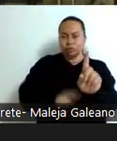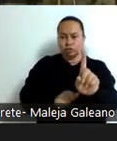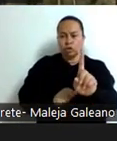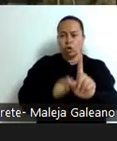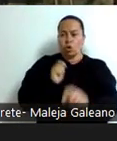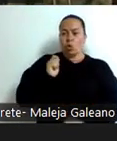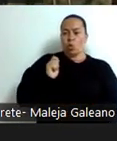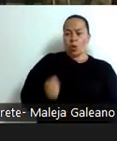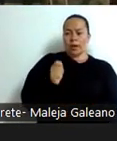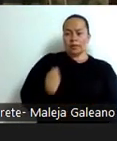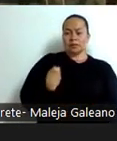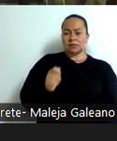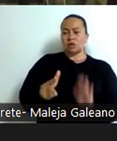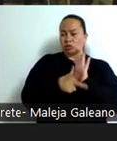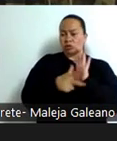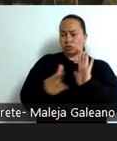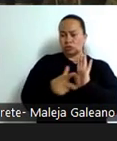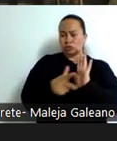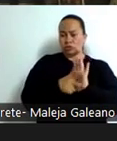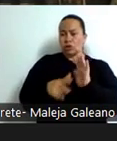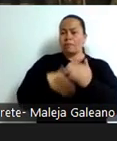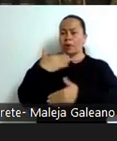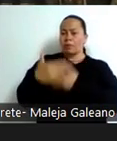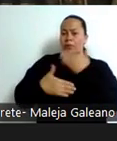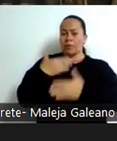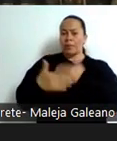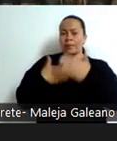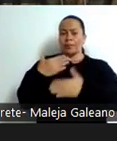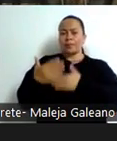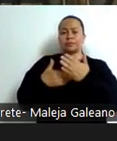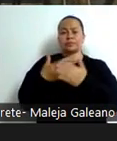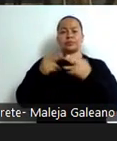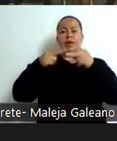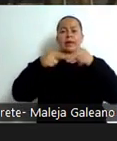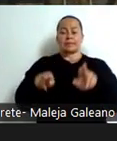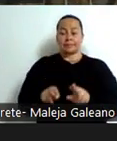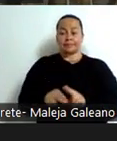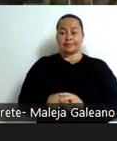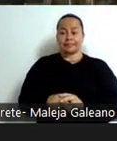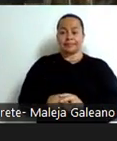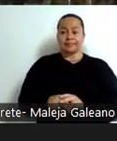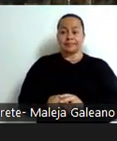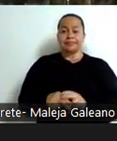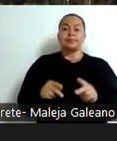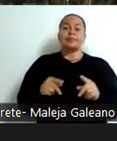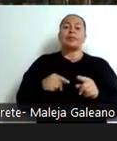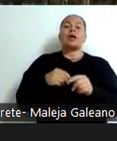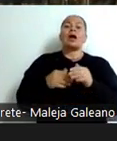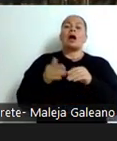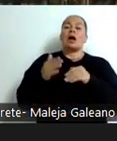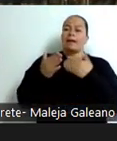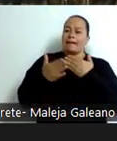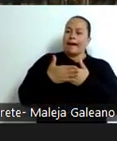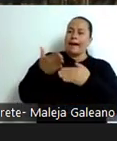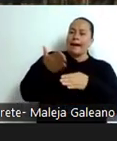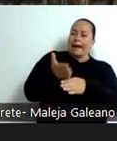constitucional en la superación de las brechas y estereotipos de género eh a partir de lo anterior nosotras creemos que la